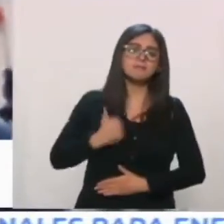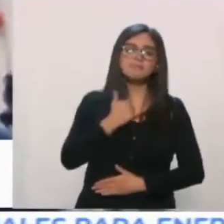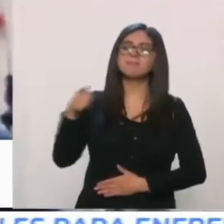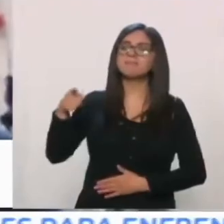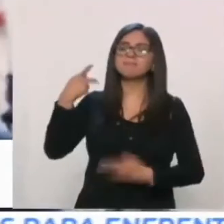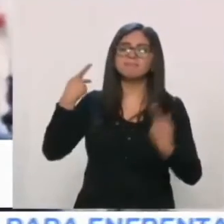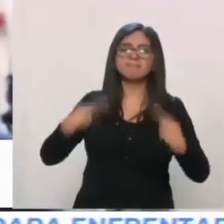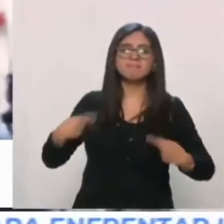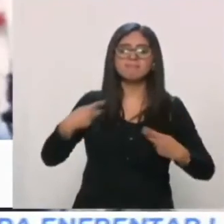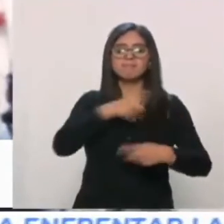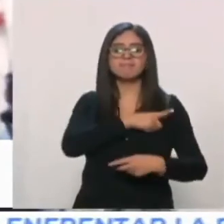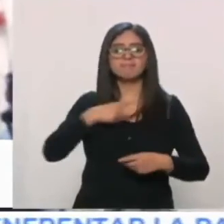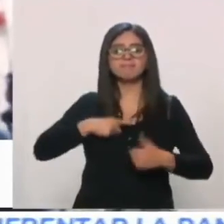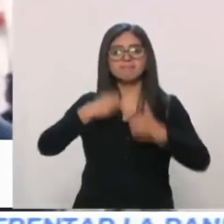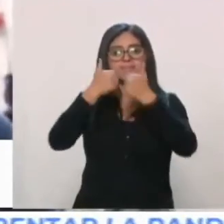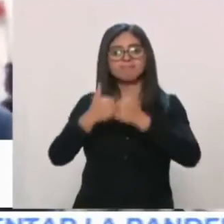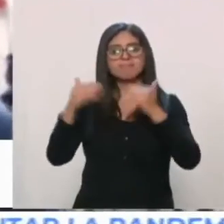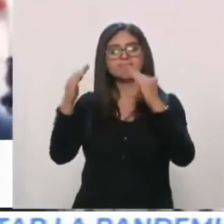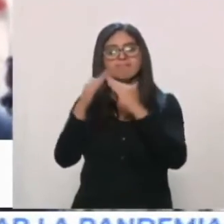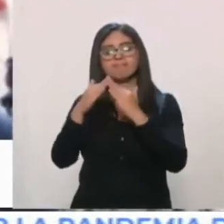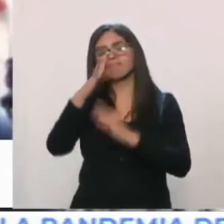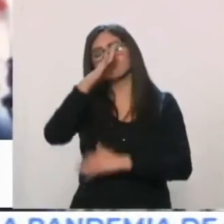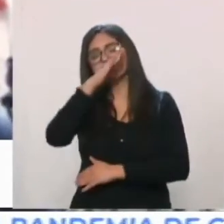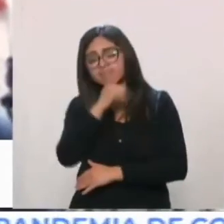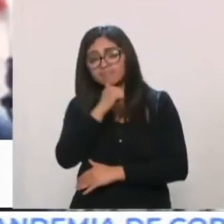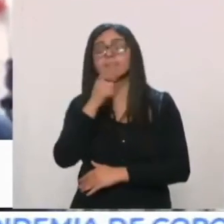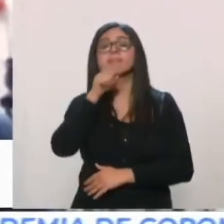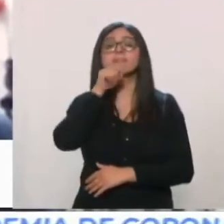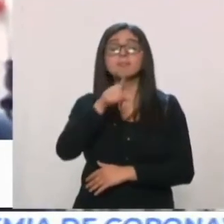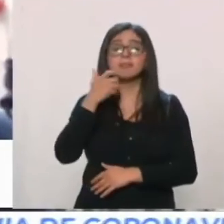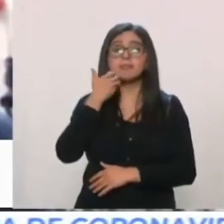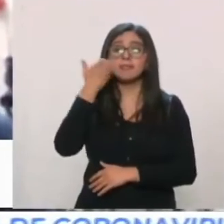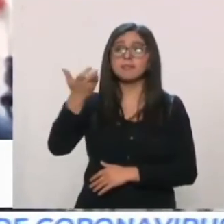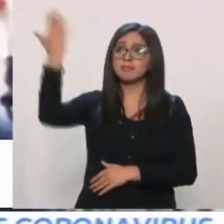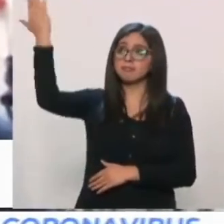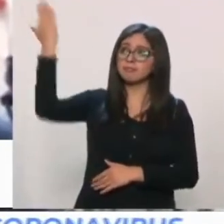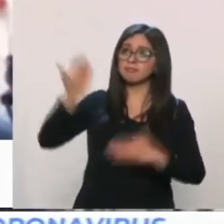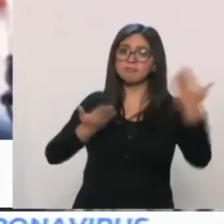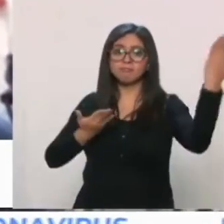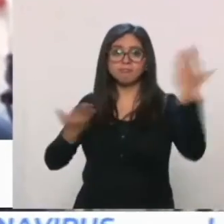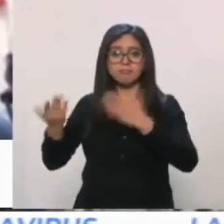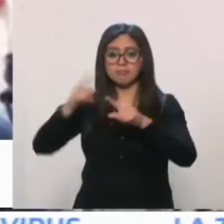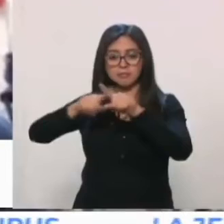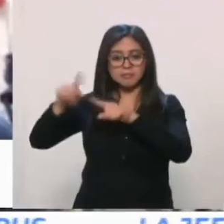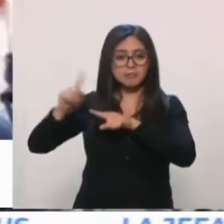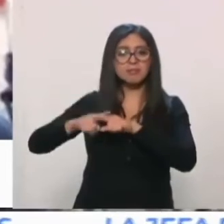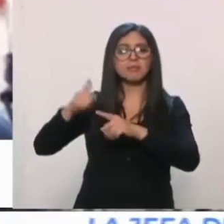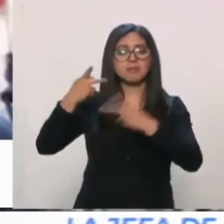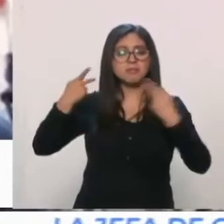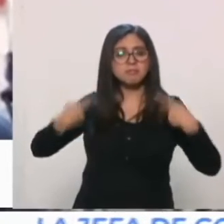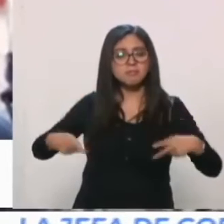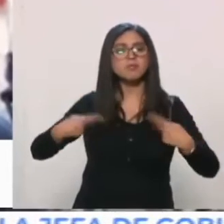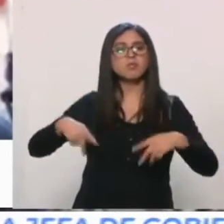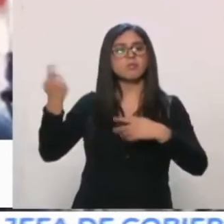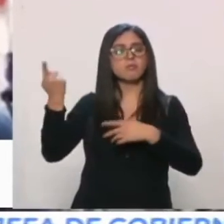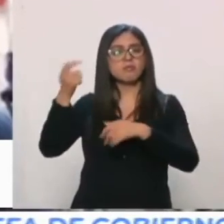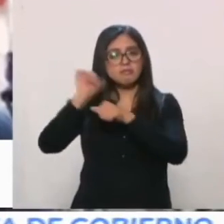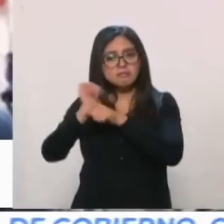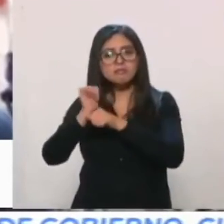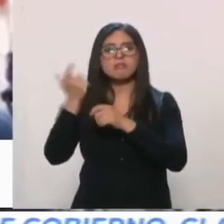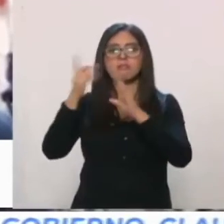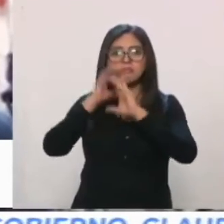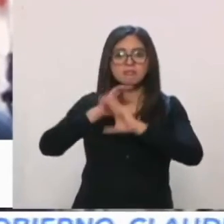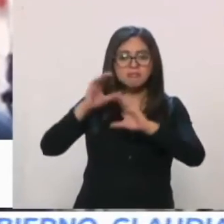desarrollar. Teníamos prevista la llegada de artistas de distintos países de la región, que por supuesto, y por un tiempo que todavía no sabemos cuál va a